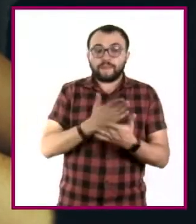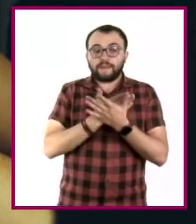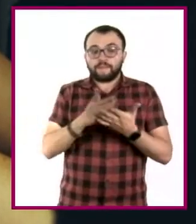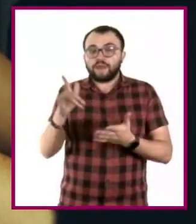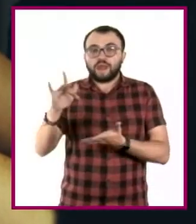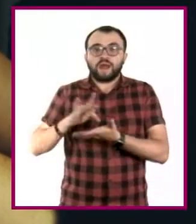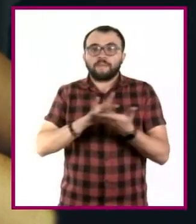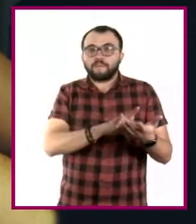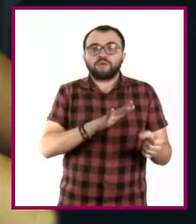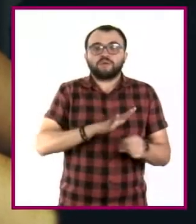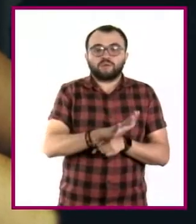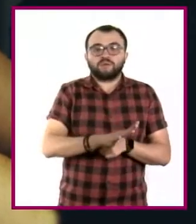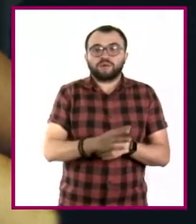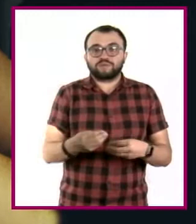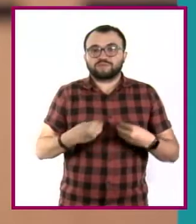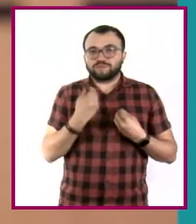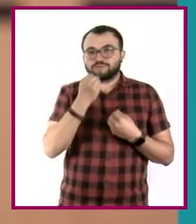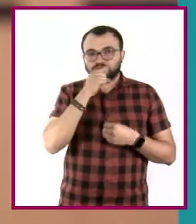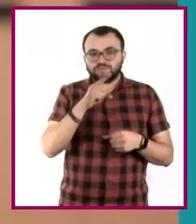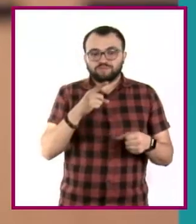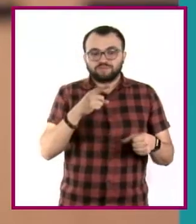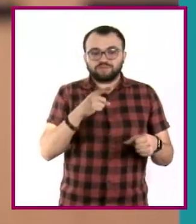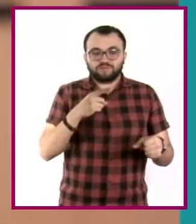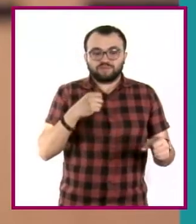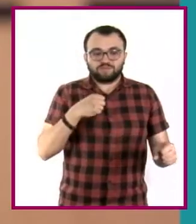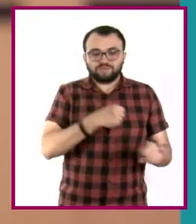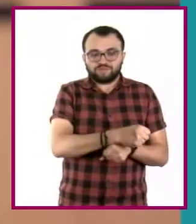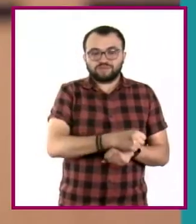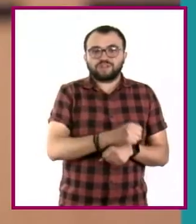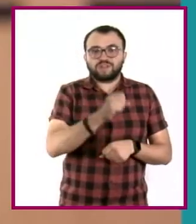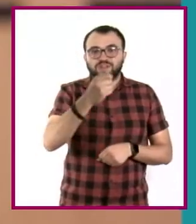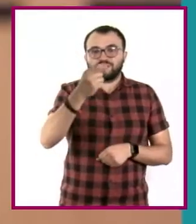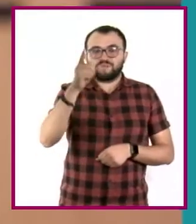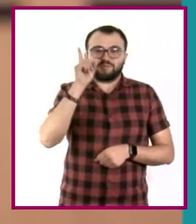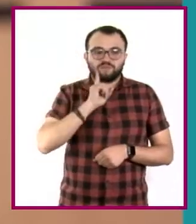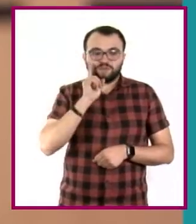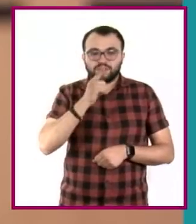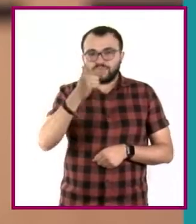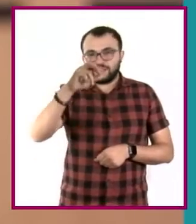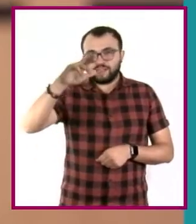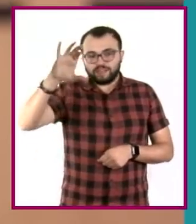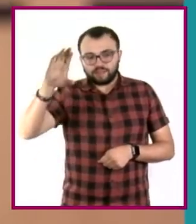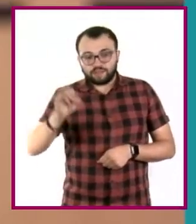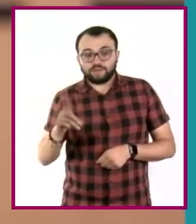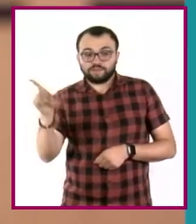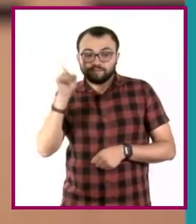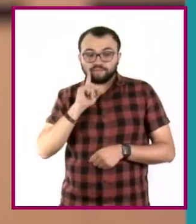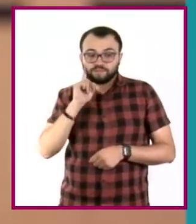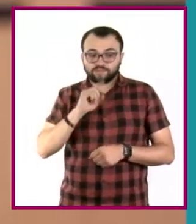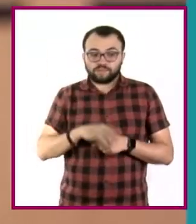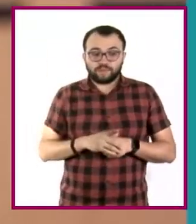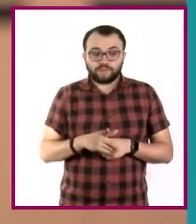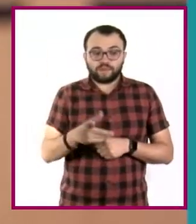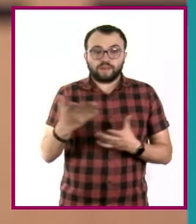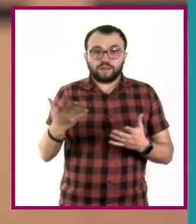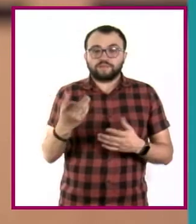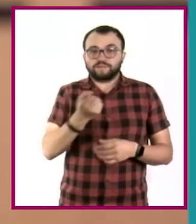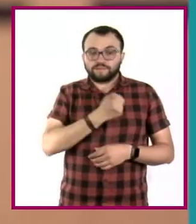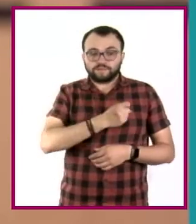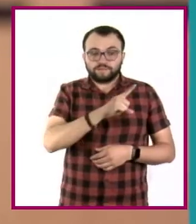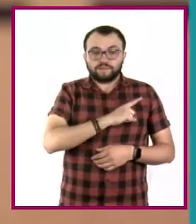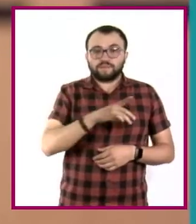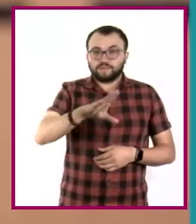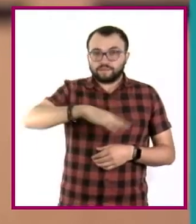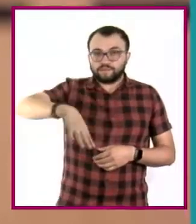apoya a sobrevivientes de la violencia de género. Natasha Mwasa nació y se crió en Zambia, donde aboga por la salud y el bienestar